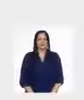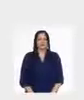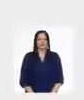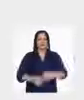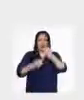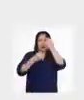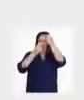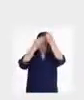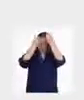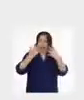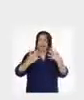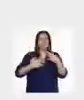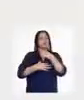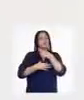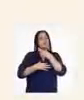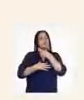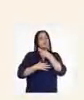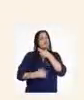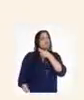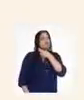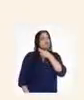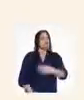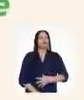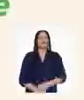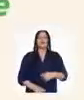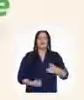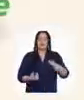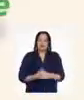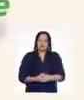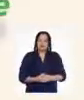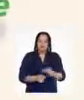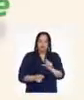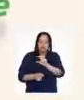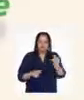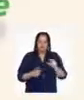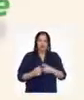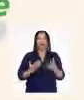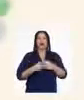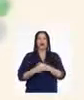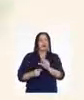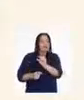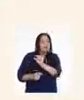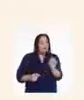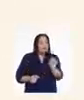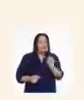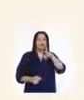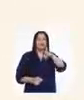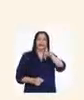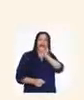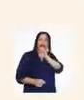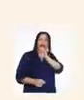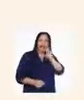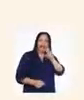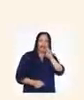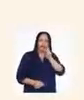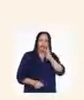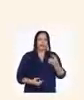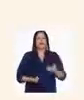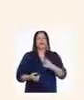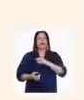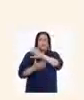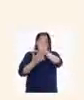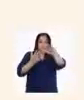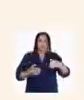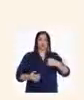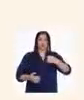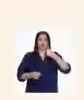El dato curioso. Según la plataforma web PonteEnCarrera.pe, el 53% de